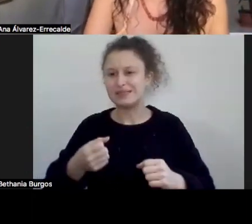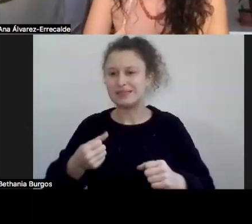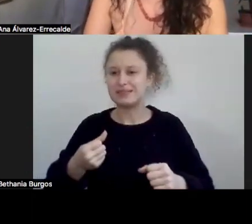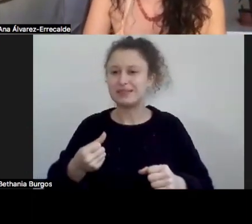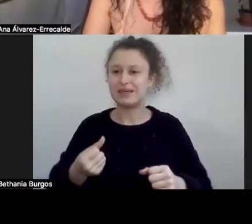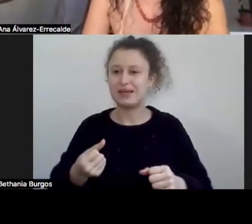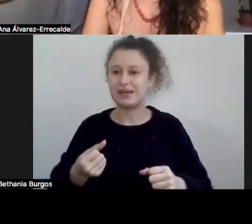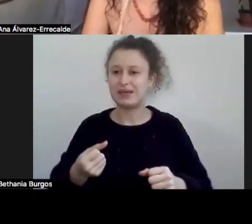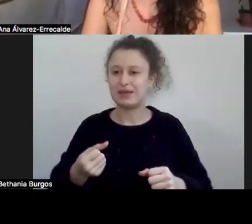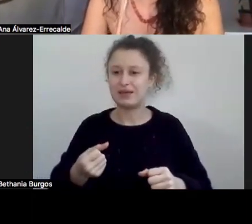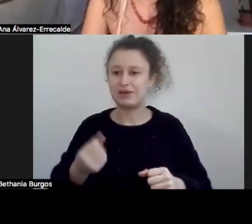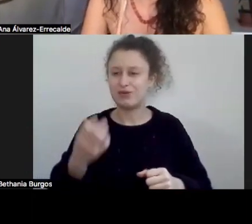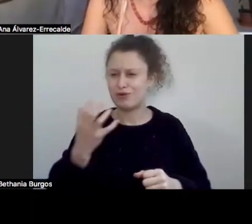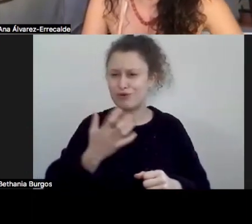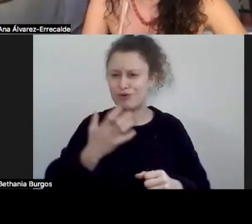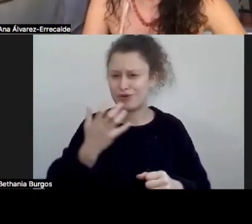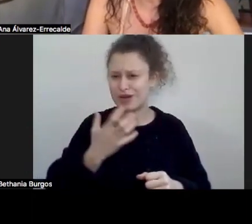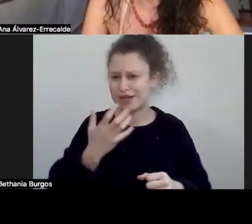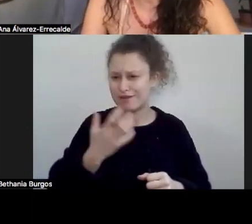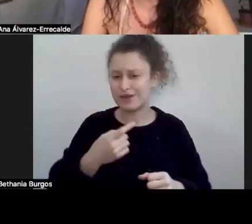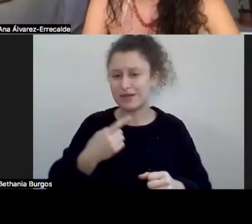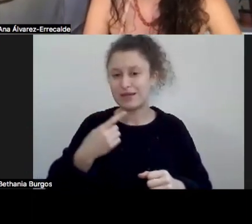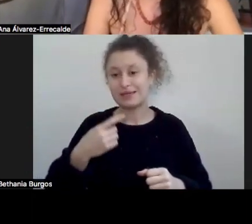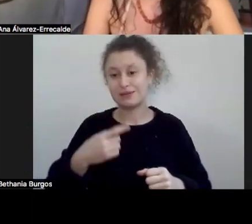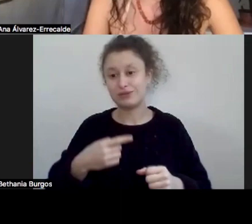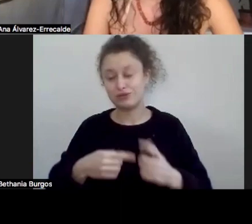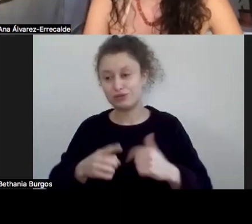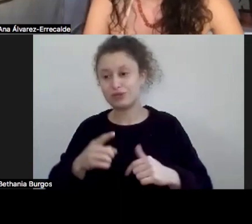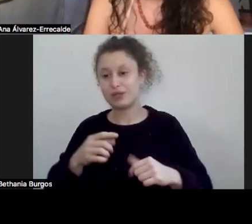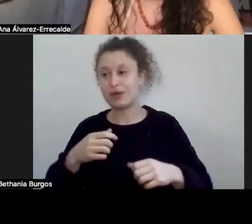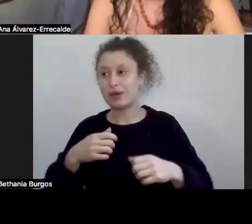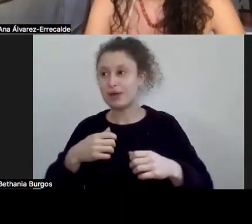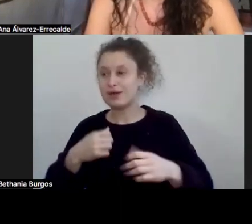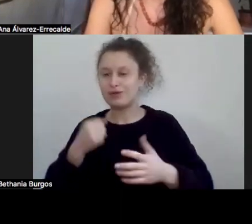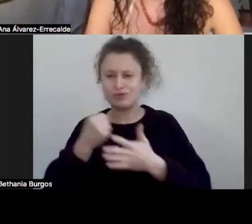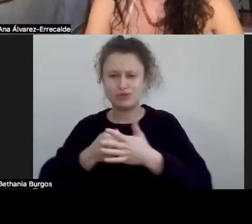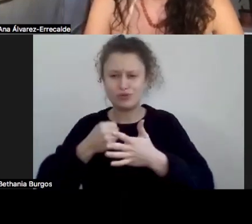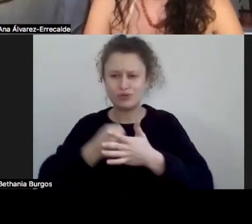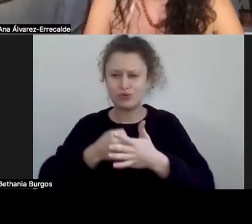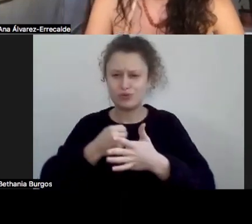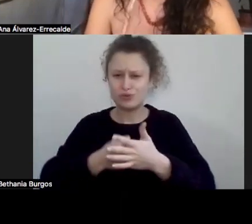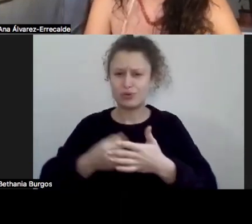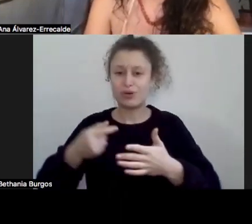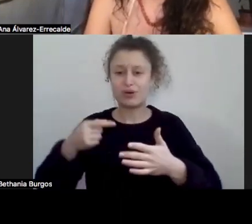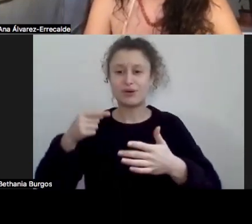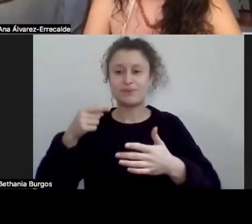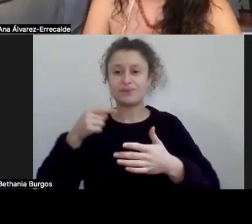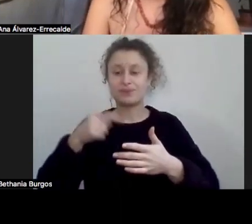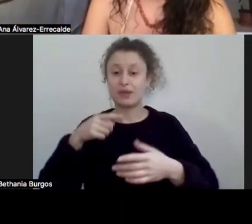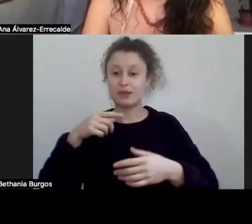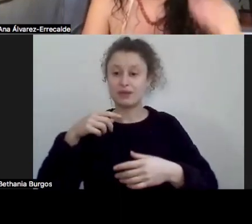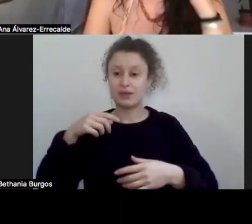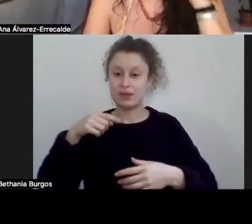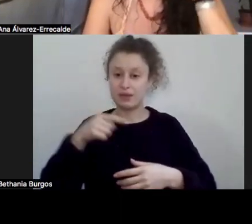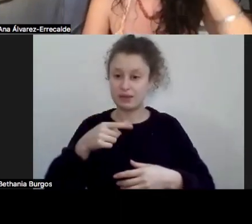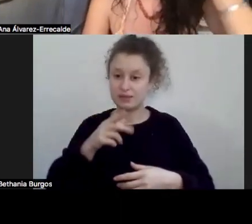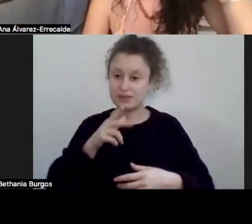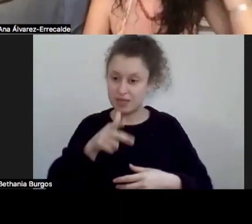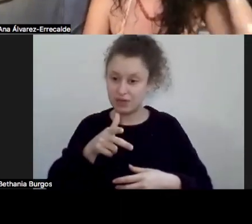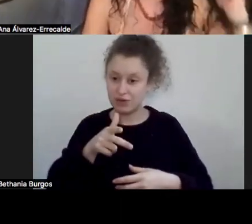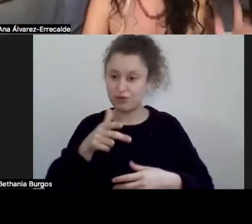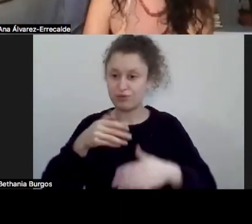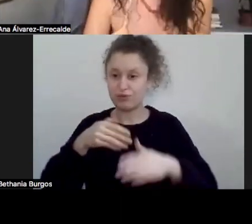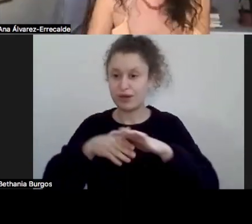logró que Giuseppe acceda a vivir en esta residencia. Y es una historia que me impacta porque suele ser una de las preocupaciones más grandes que